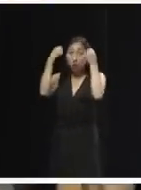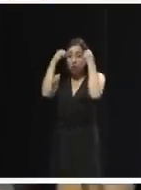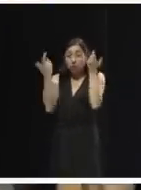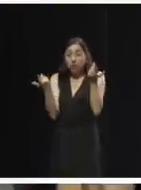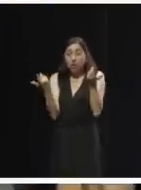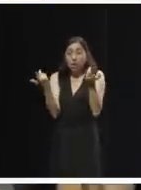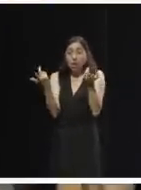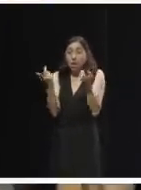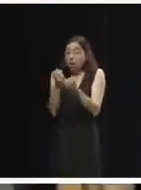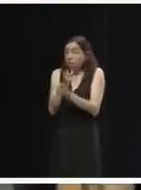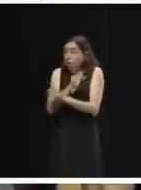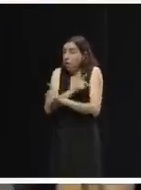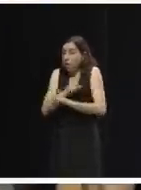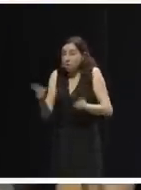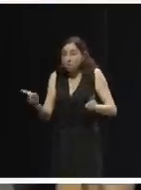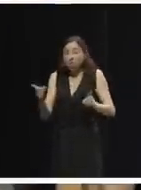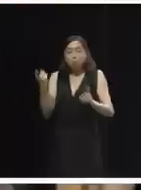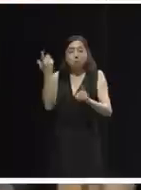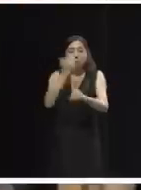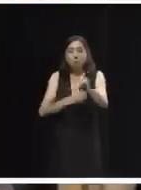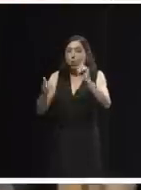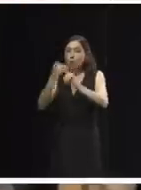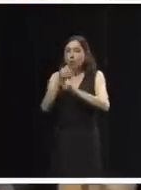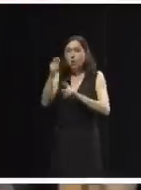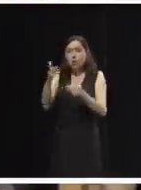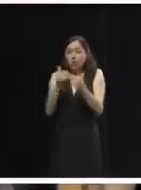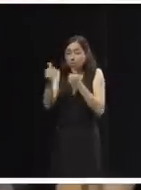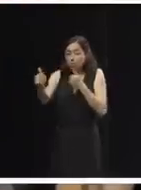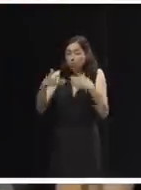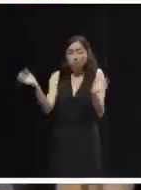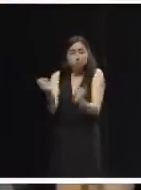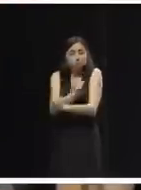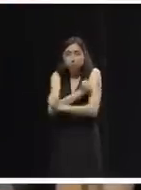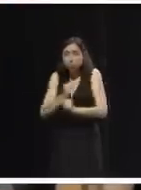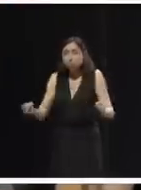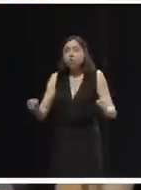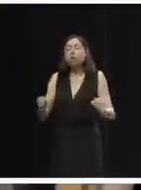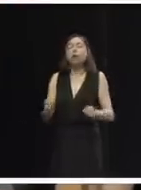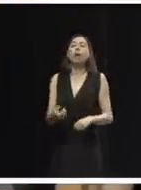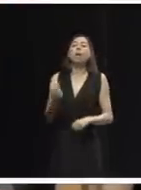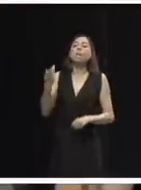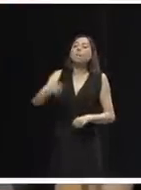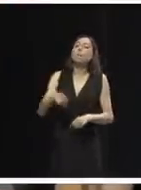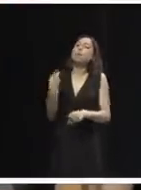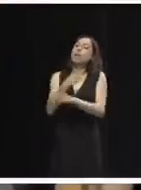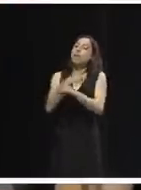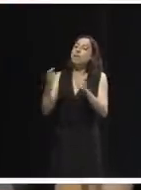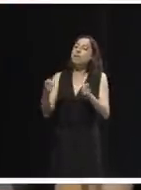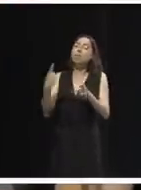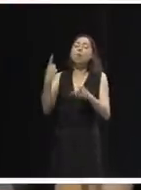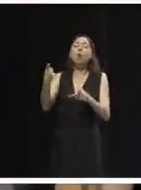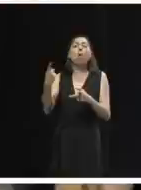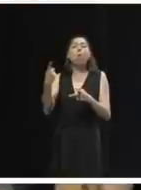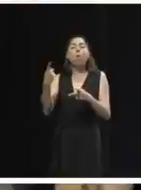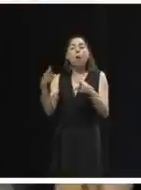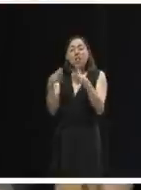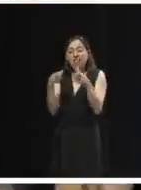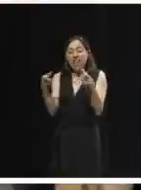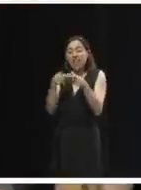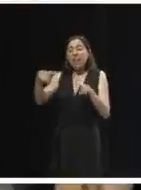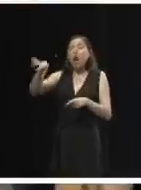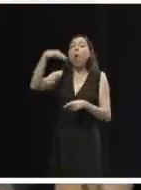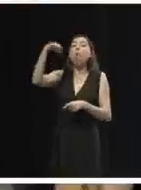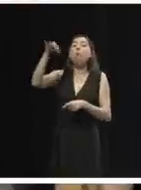tampoco podremos conseguir ese futuro que ansiamos. Pero también necesitamos un título único de transporte.